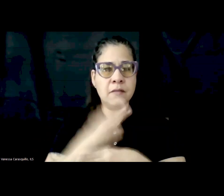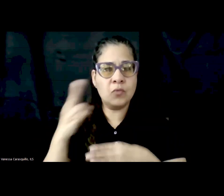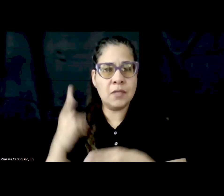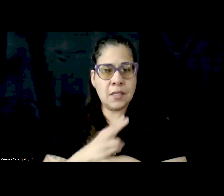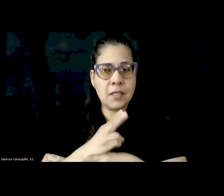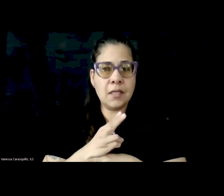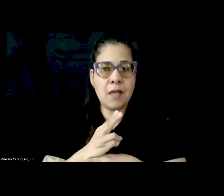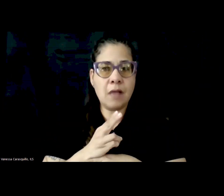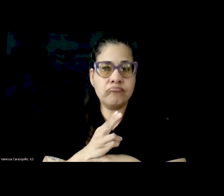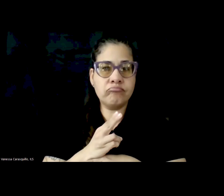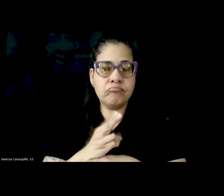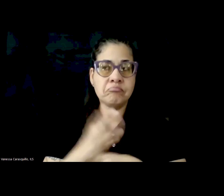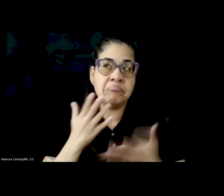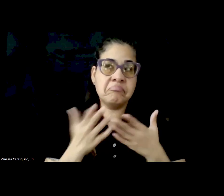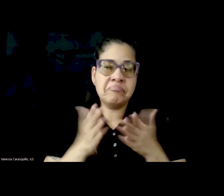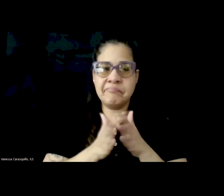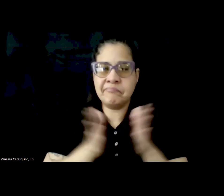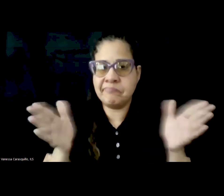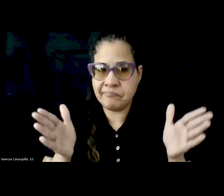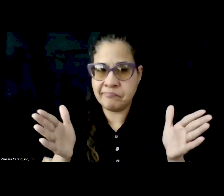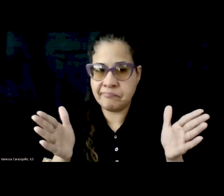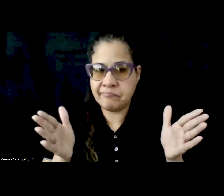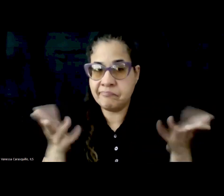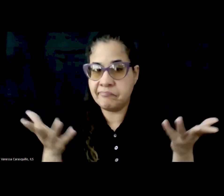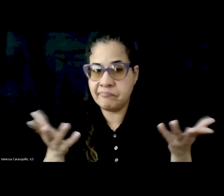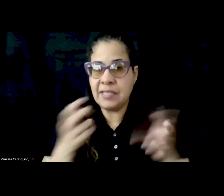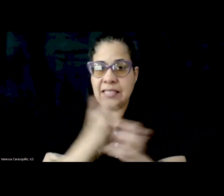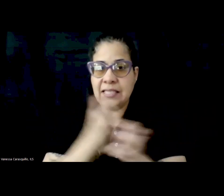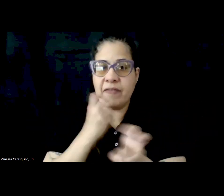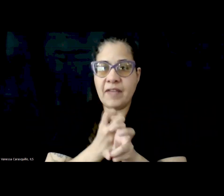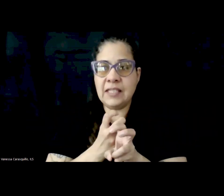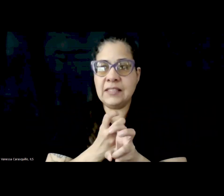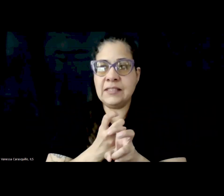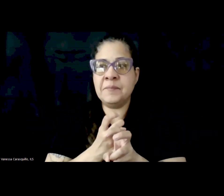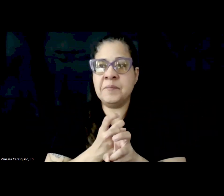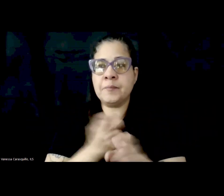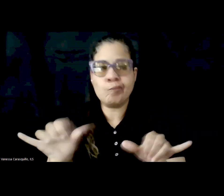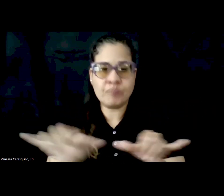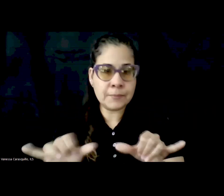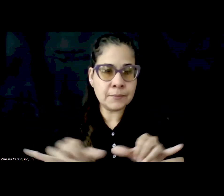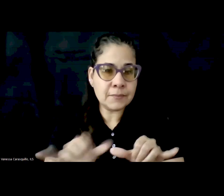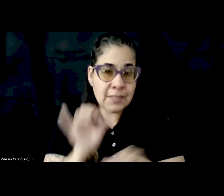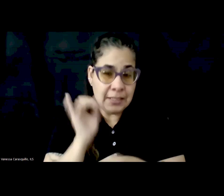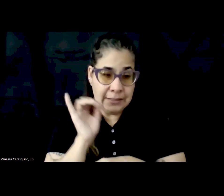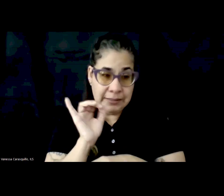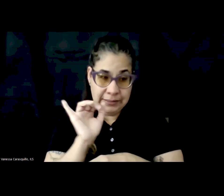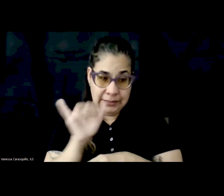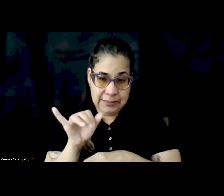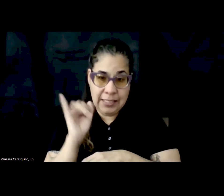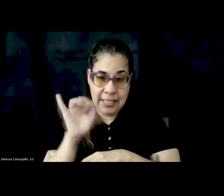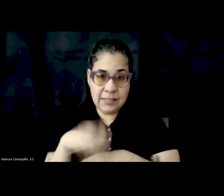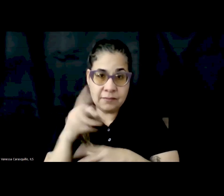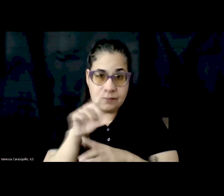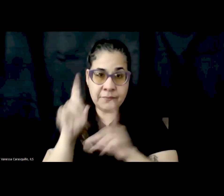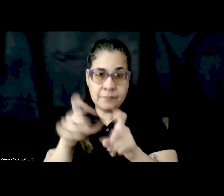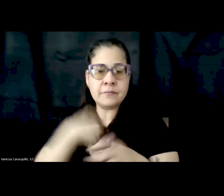como bien genérico y difícil de poderlo medir, si esa es la pregunta. Sí, yo creo que hay que